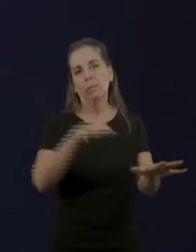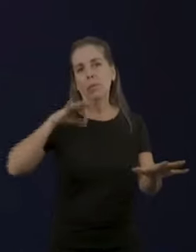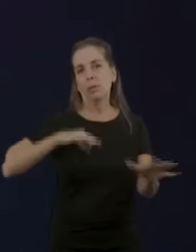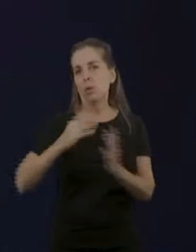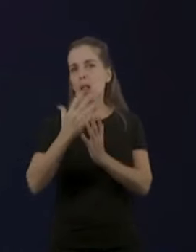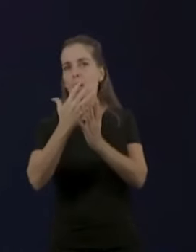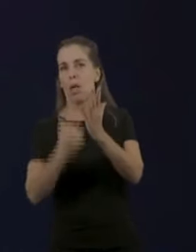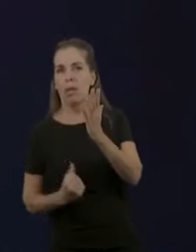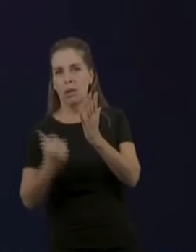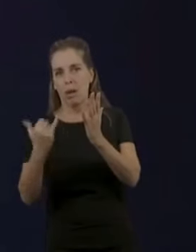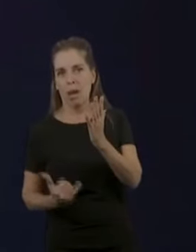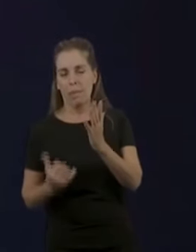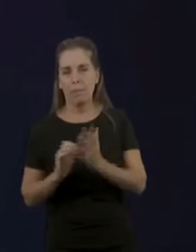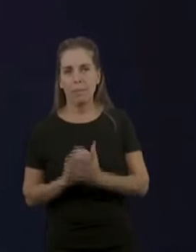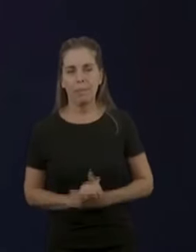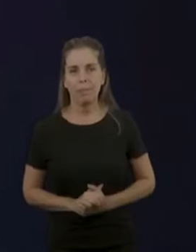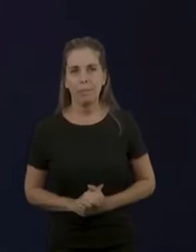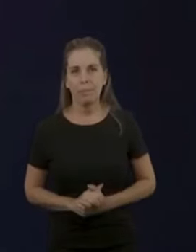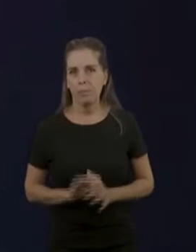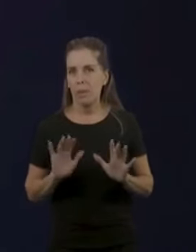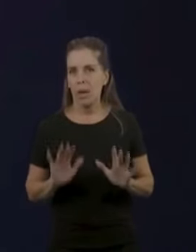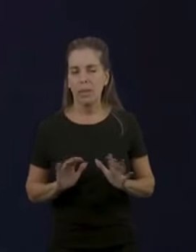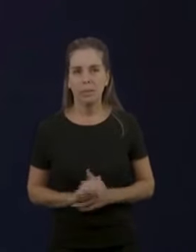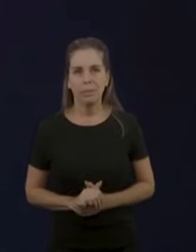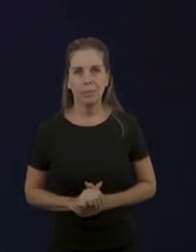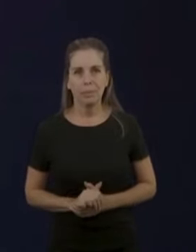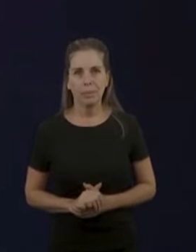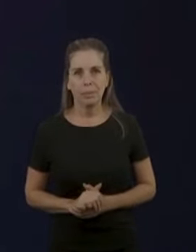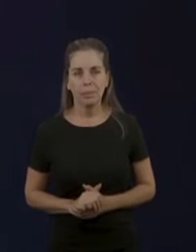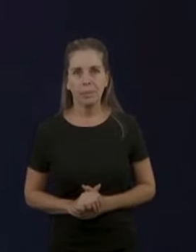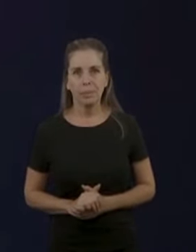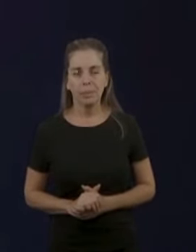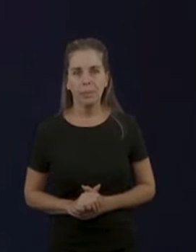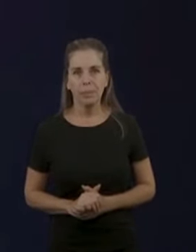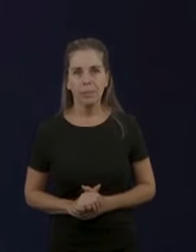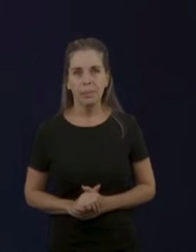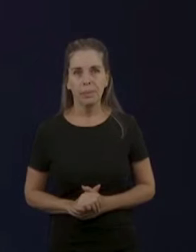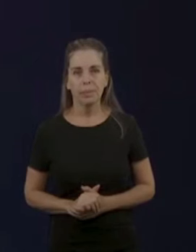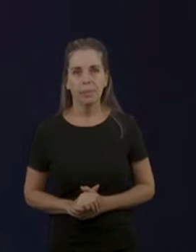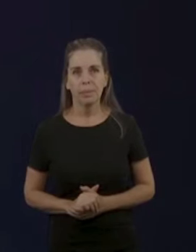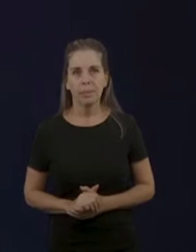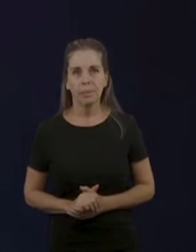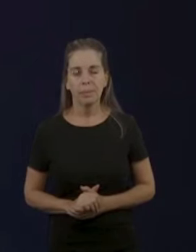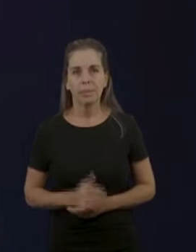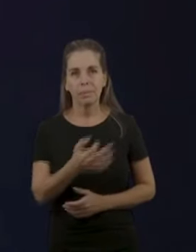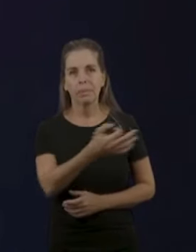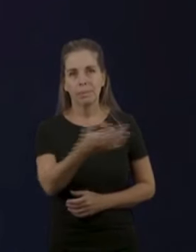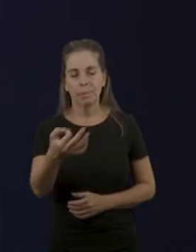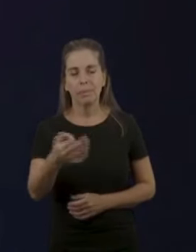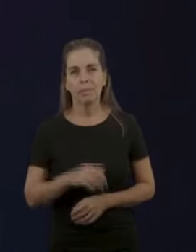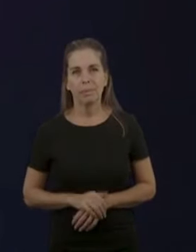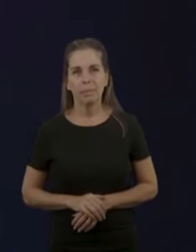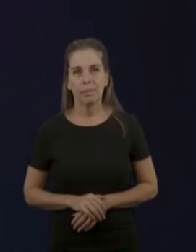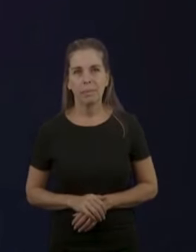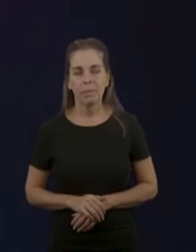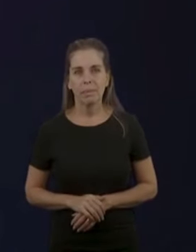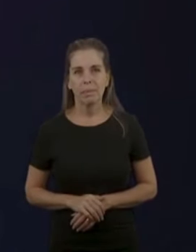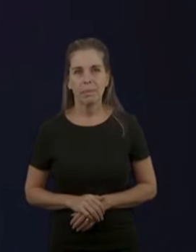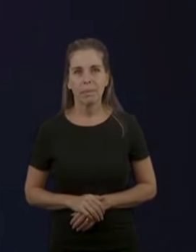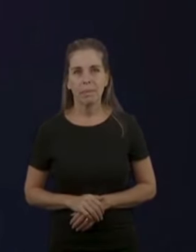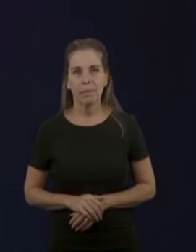va a no va a recibir el pago por el día del trabajo efectivamente Eso es así